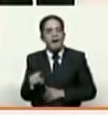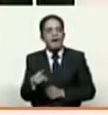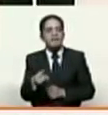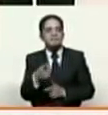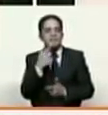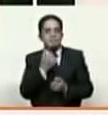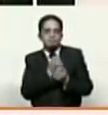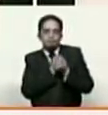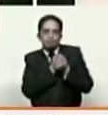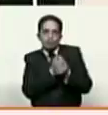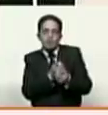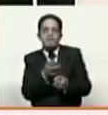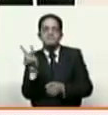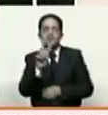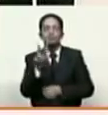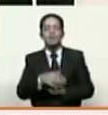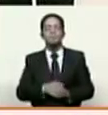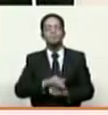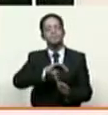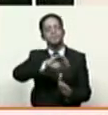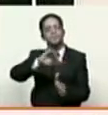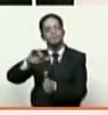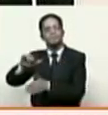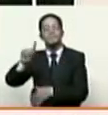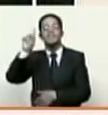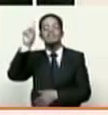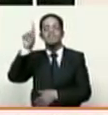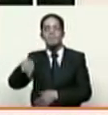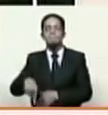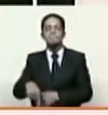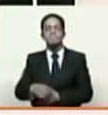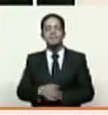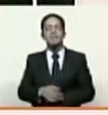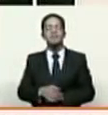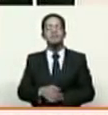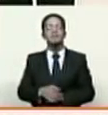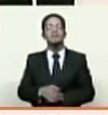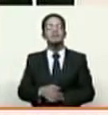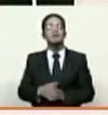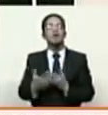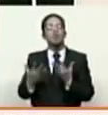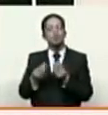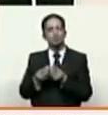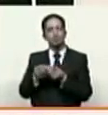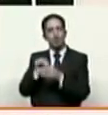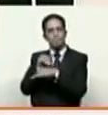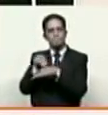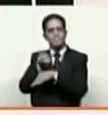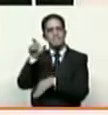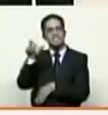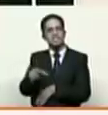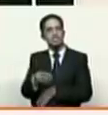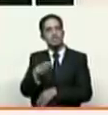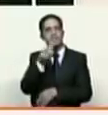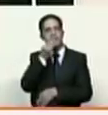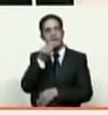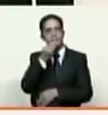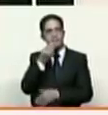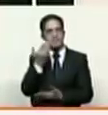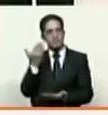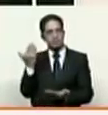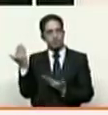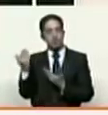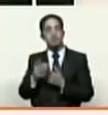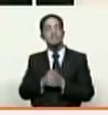patria. De igual forma, hemos revisado con el nuevo ministro de Alimentación, el mayor general Leal Tellería,